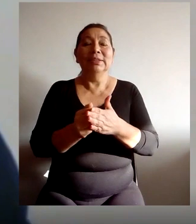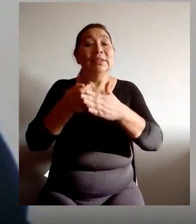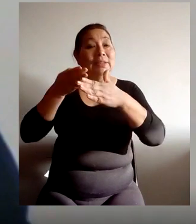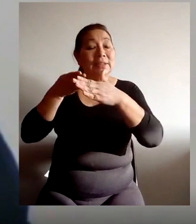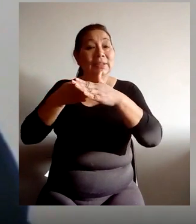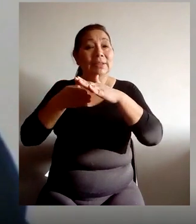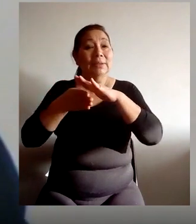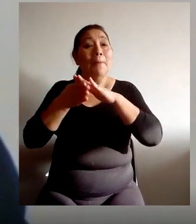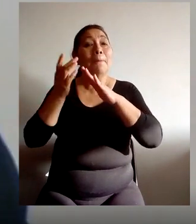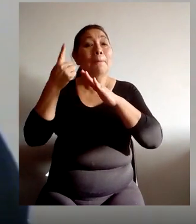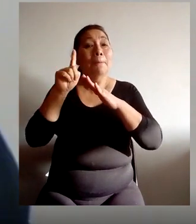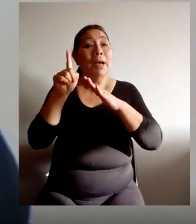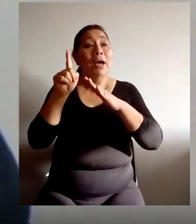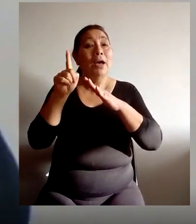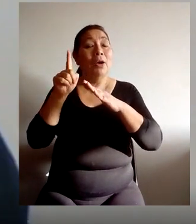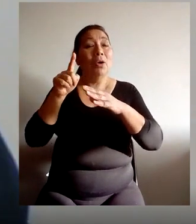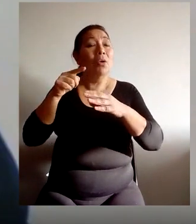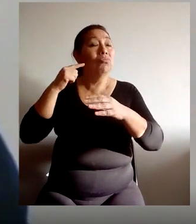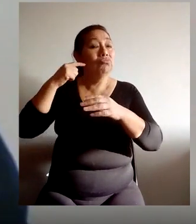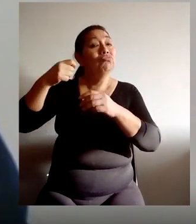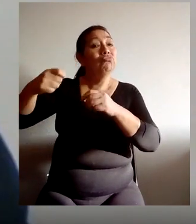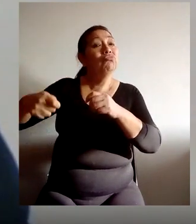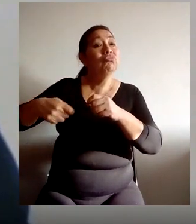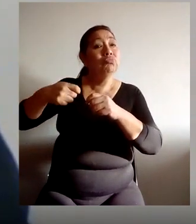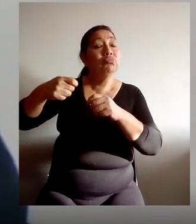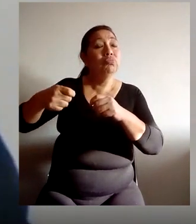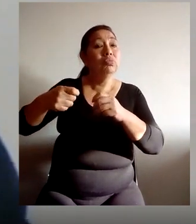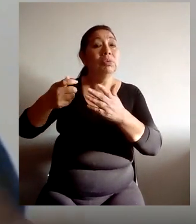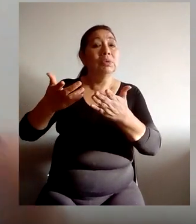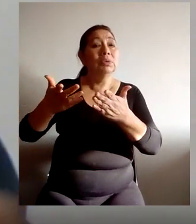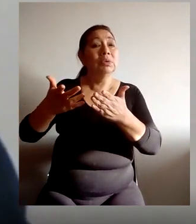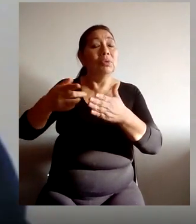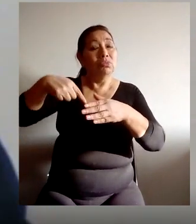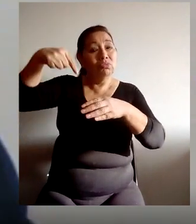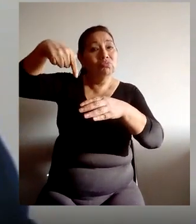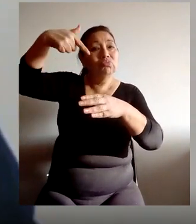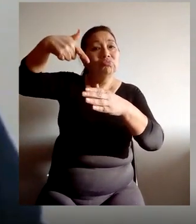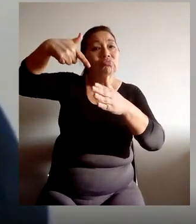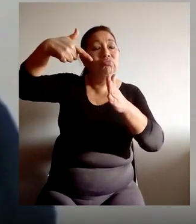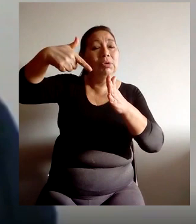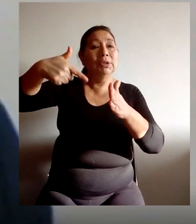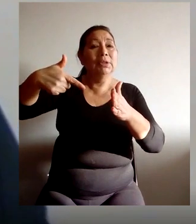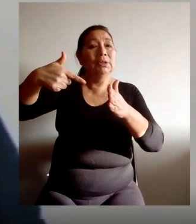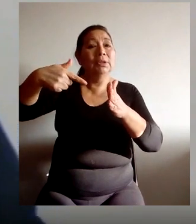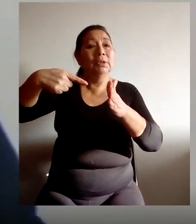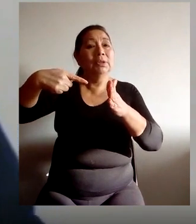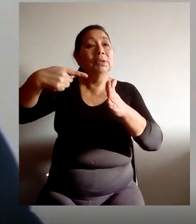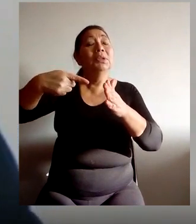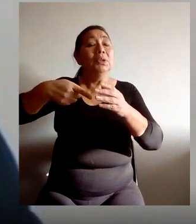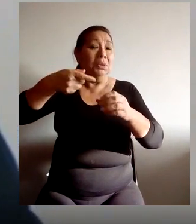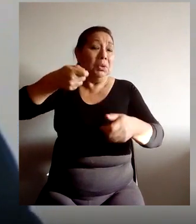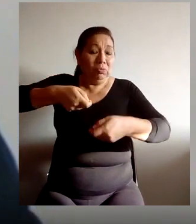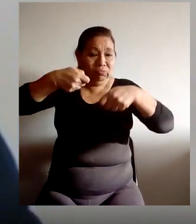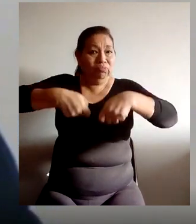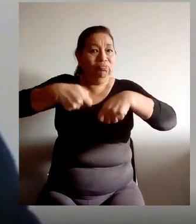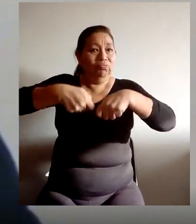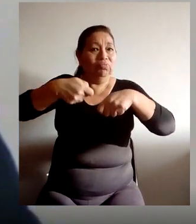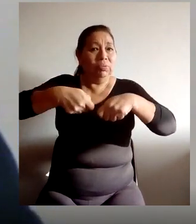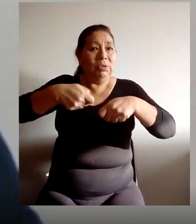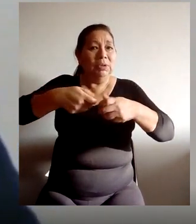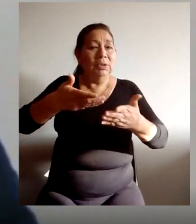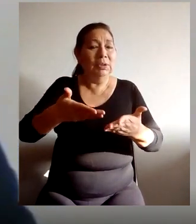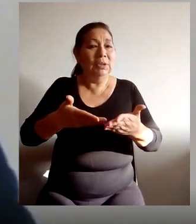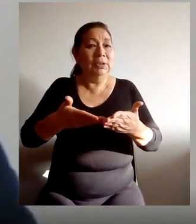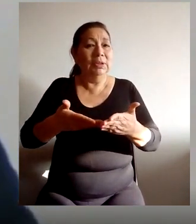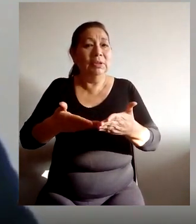o manualmente también picar los muros y así ir obteniendo